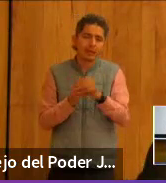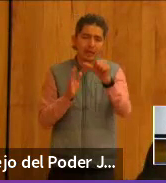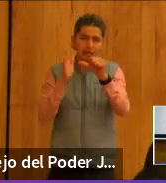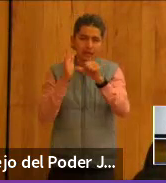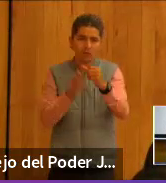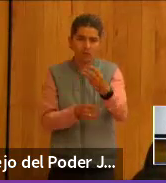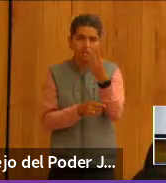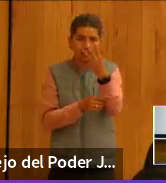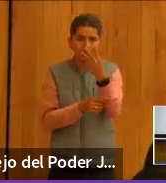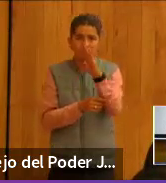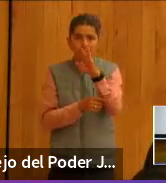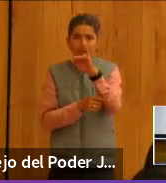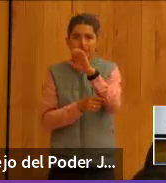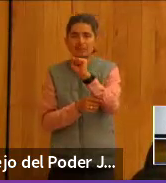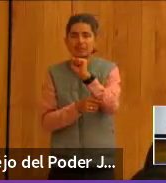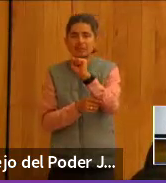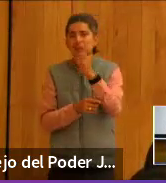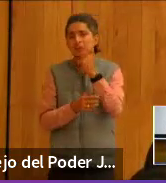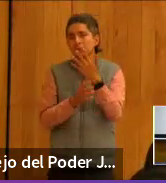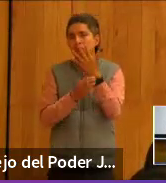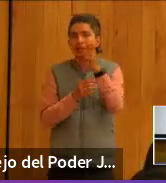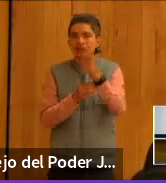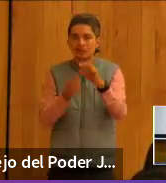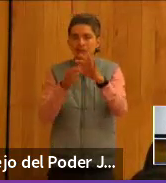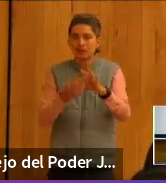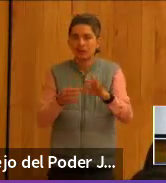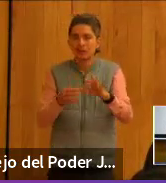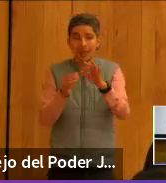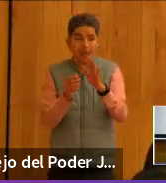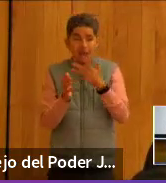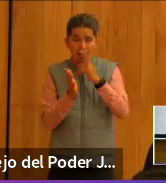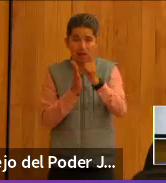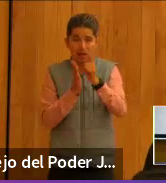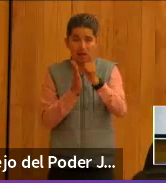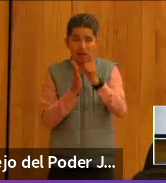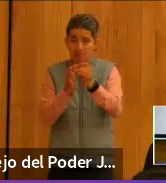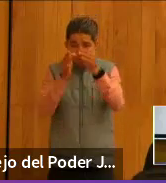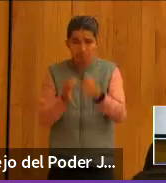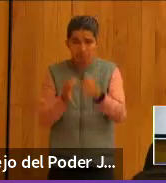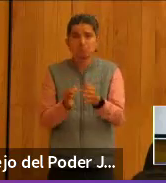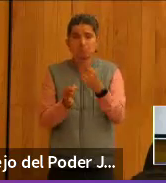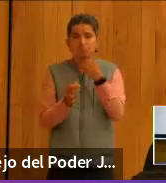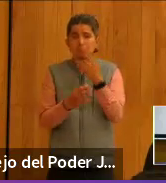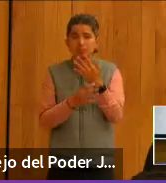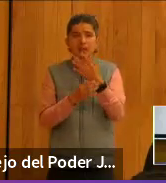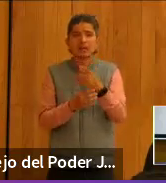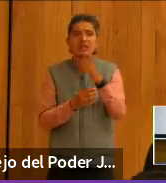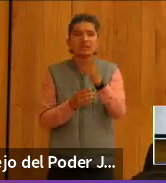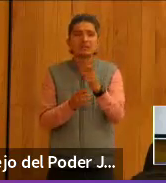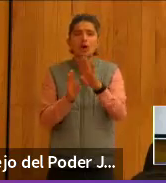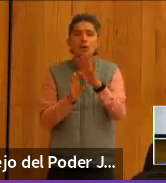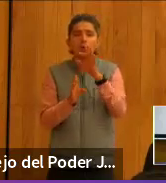artículo 3 bis nos habla de la diferencia, lo define en la ley categóricamente, de lo que es